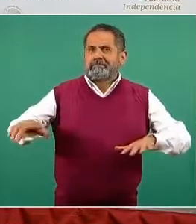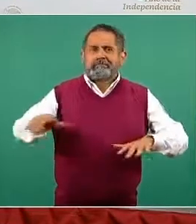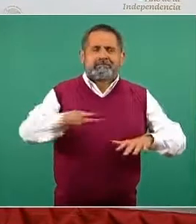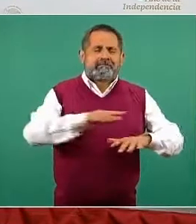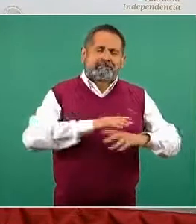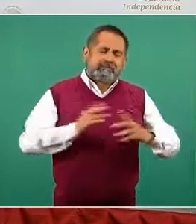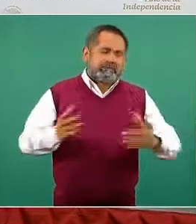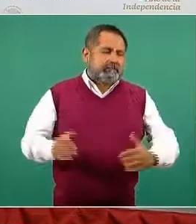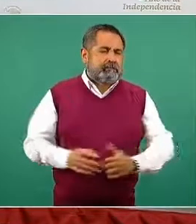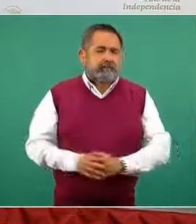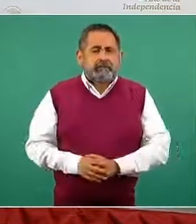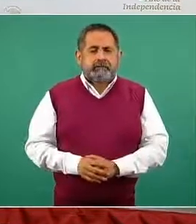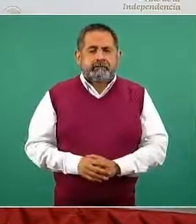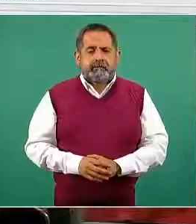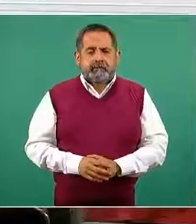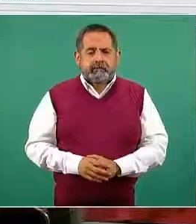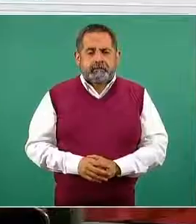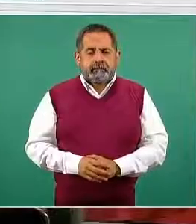ecosistema.